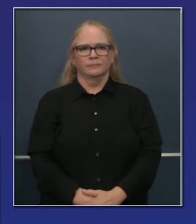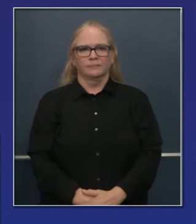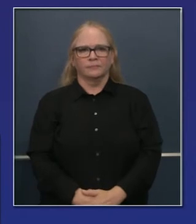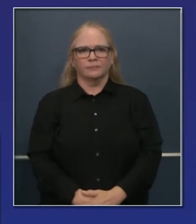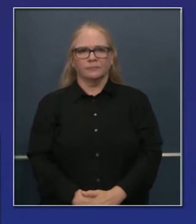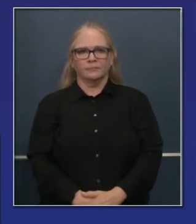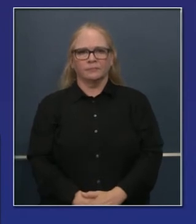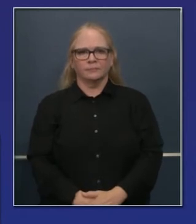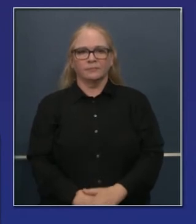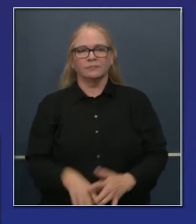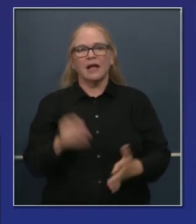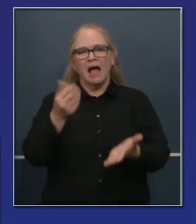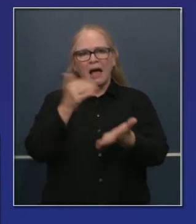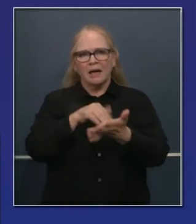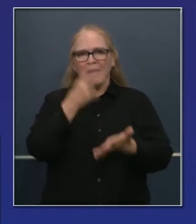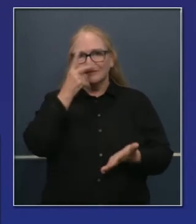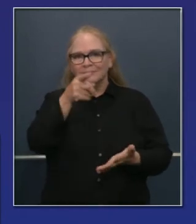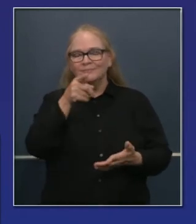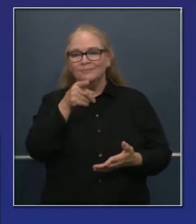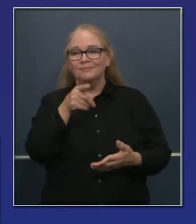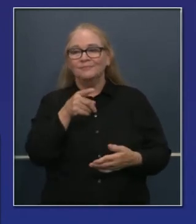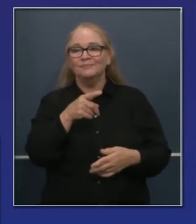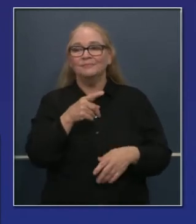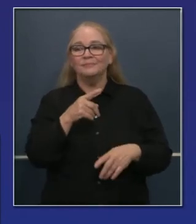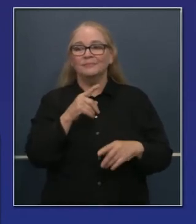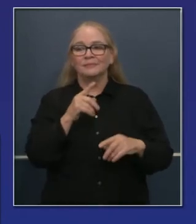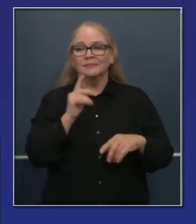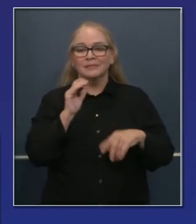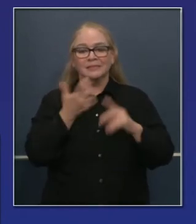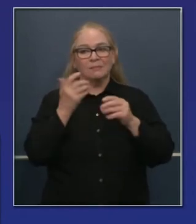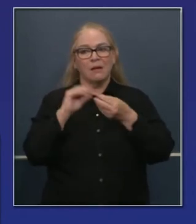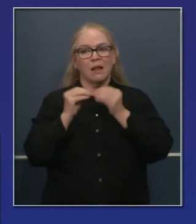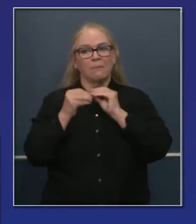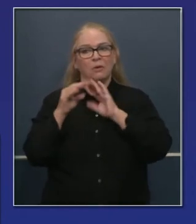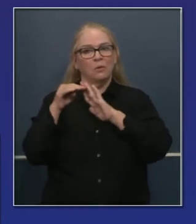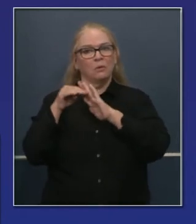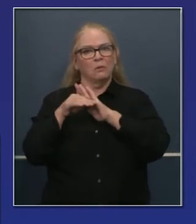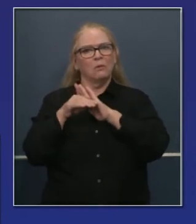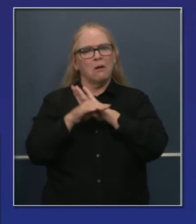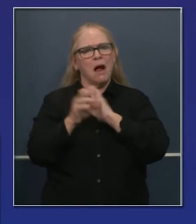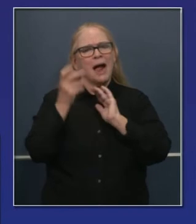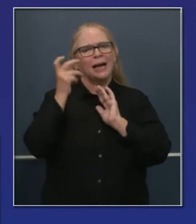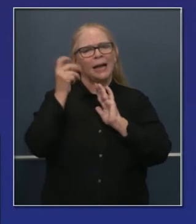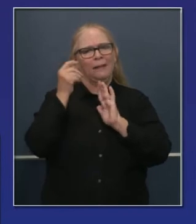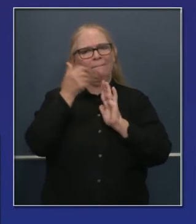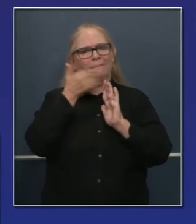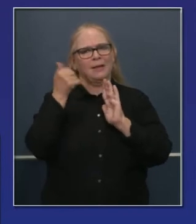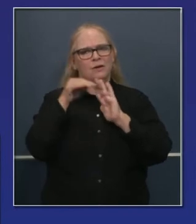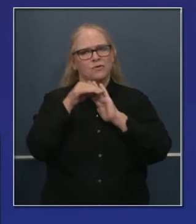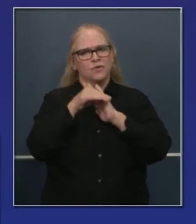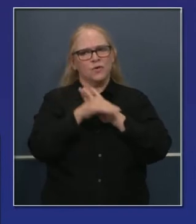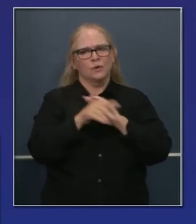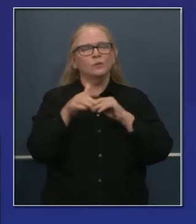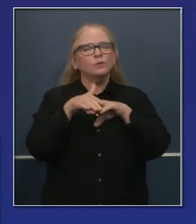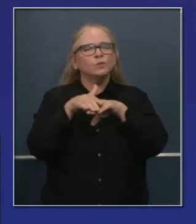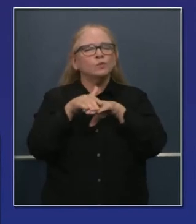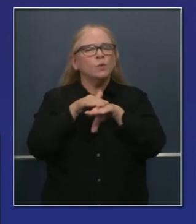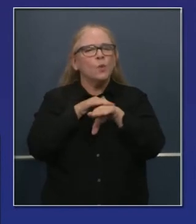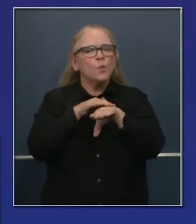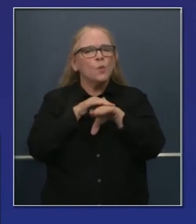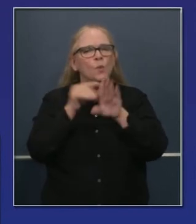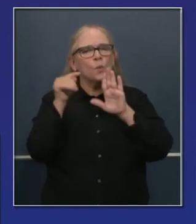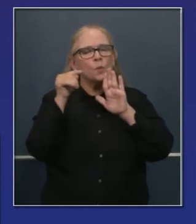positividad reitero se estabiliza y se va moviendo generalmente en la